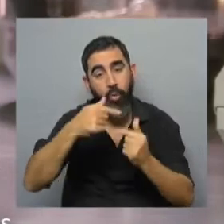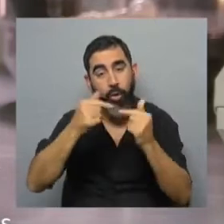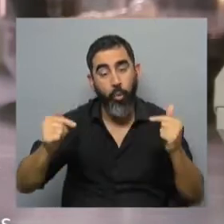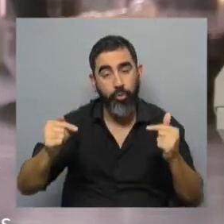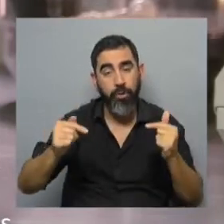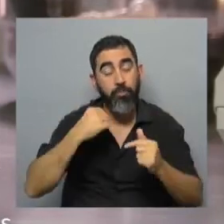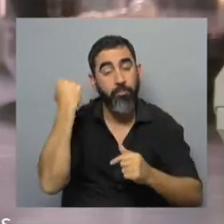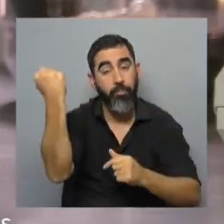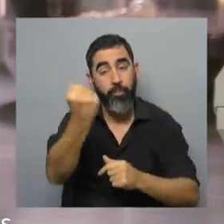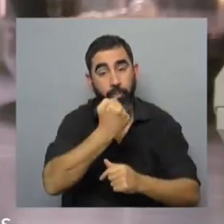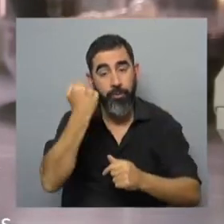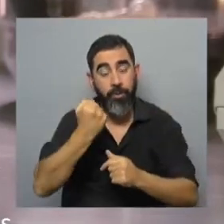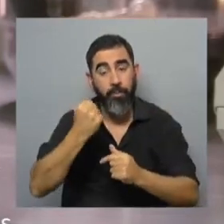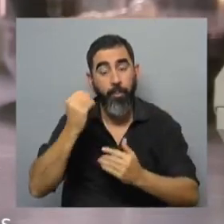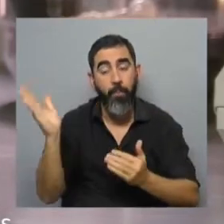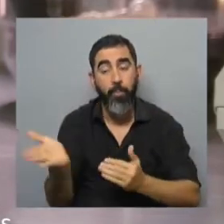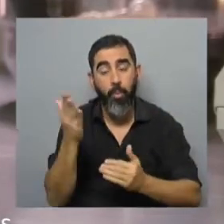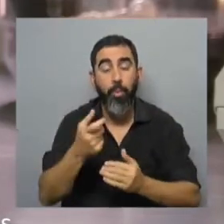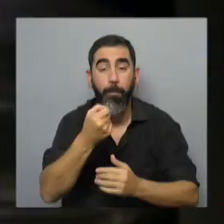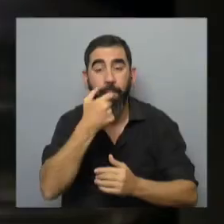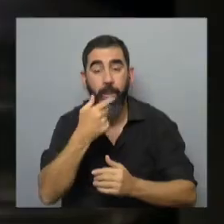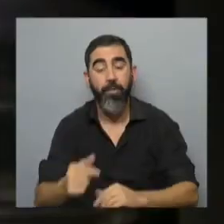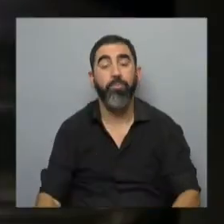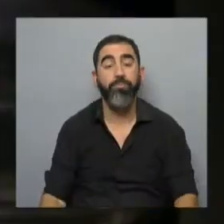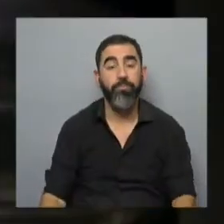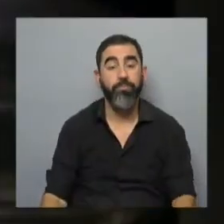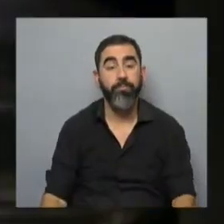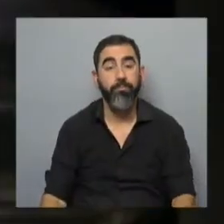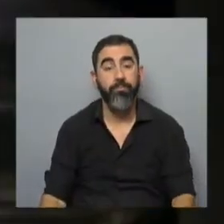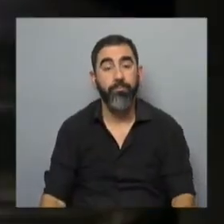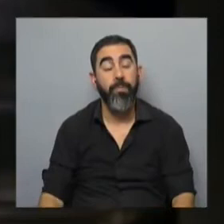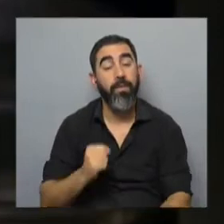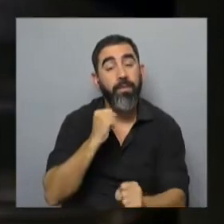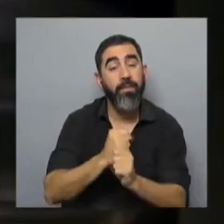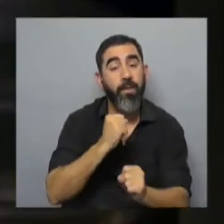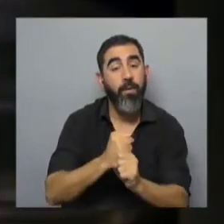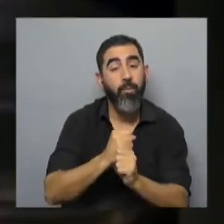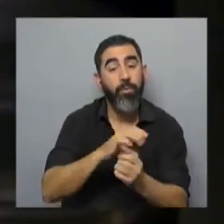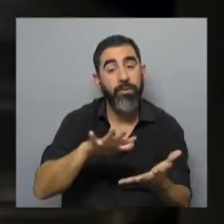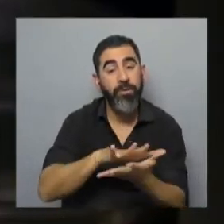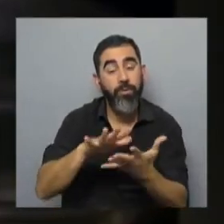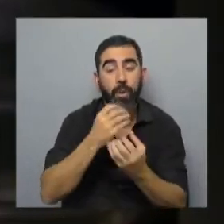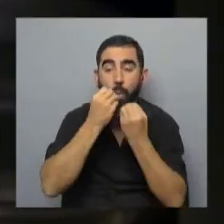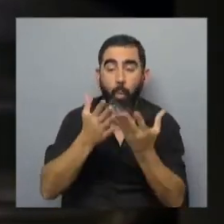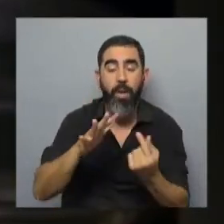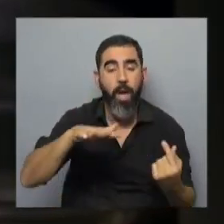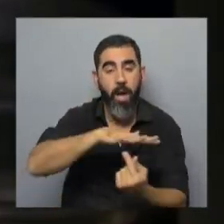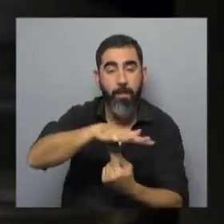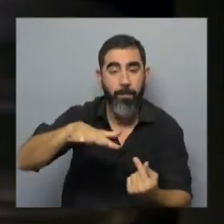compuestos importantes para la fabricación de medicamentos. En particular, trabajamos en condiciones amigables con el